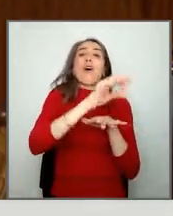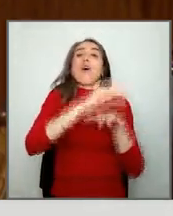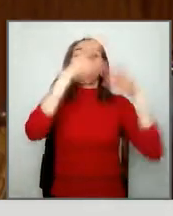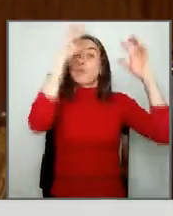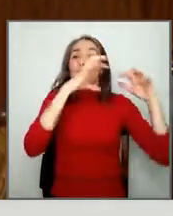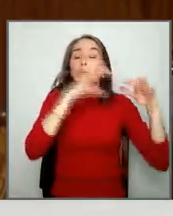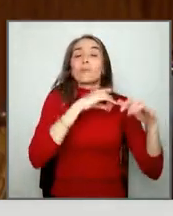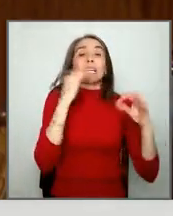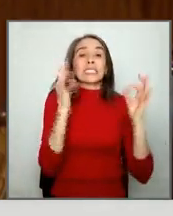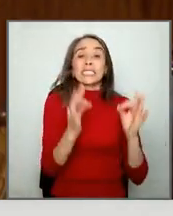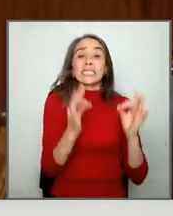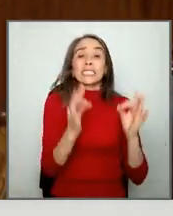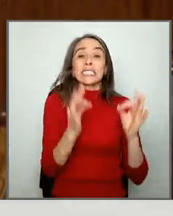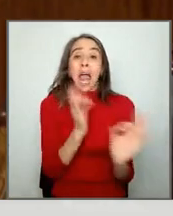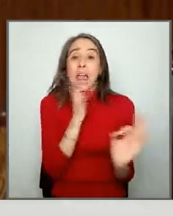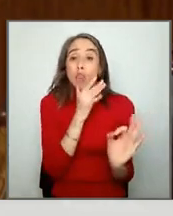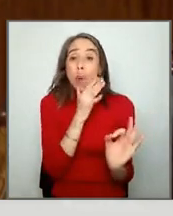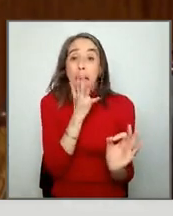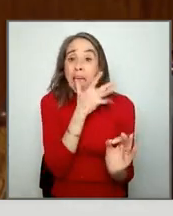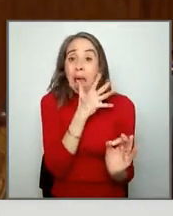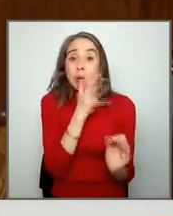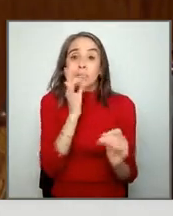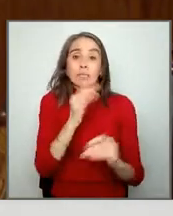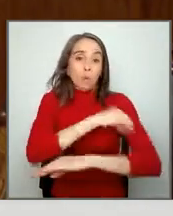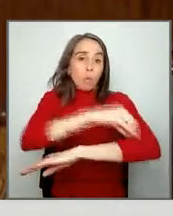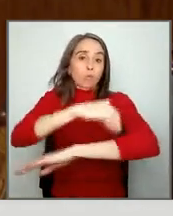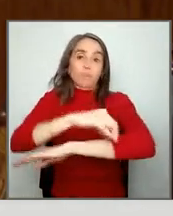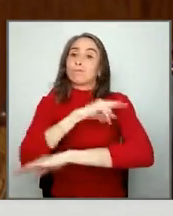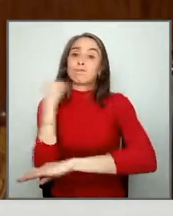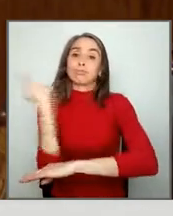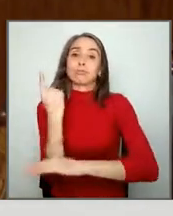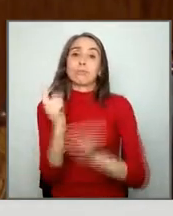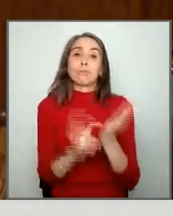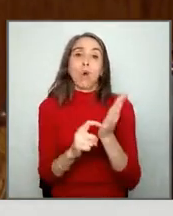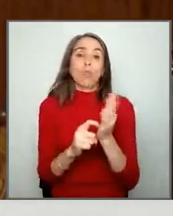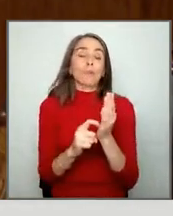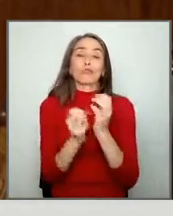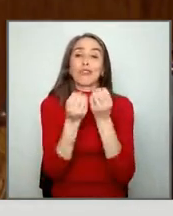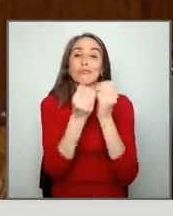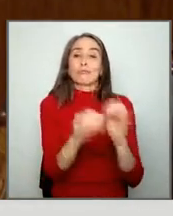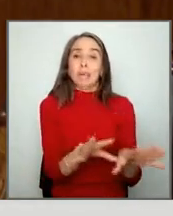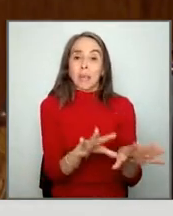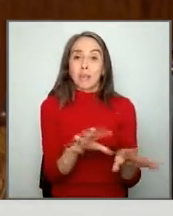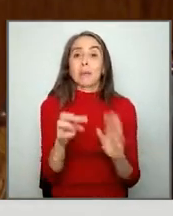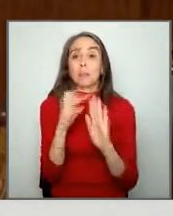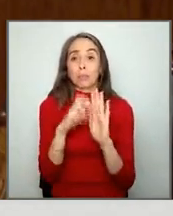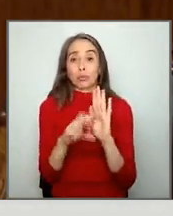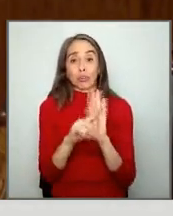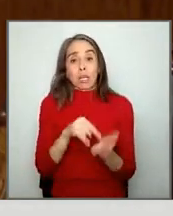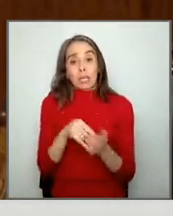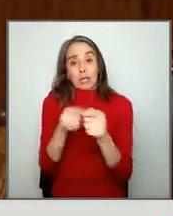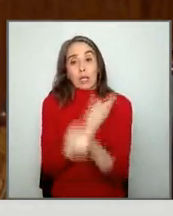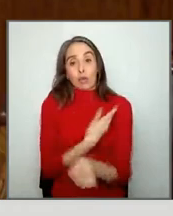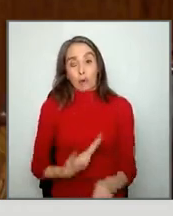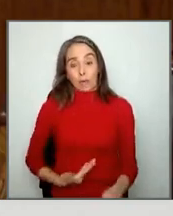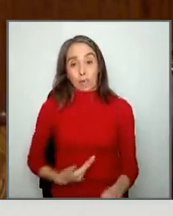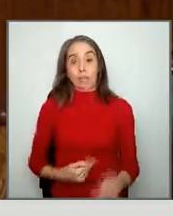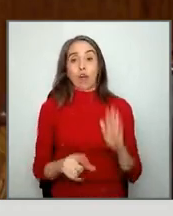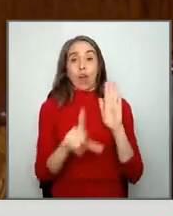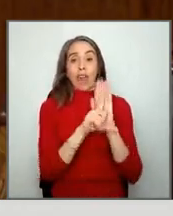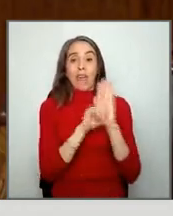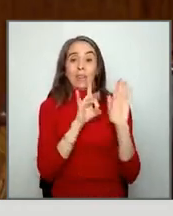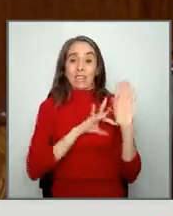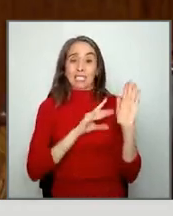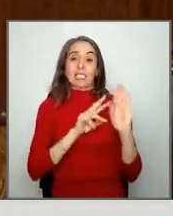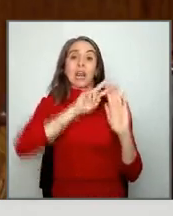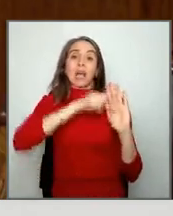producción así la modificación que se plantea por medio del presente mensaje busca de cuál la normativa nacional a las